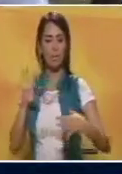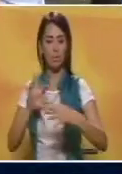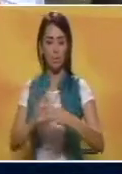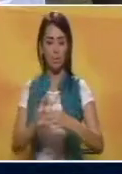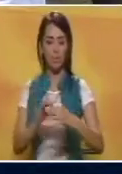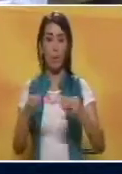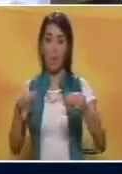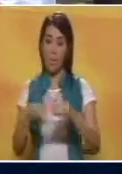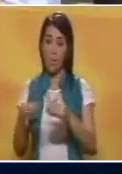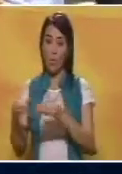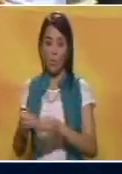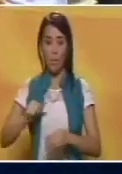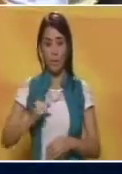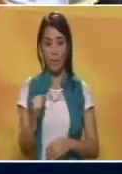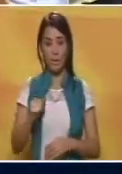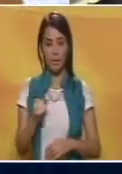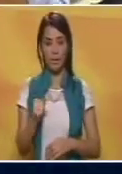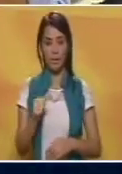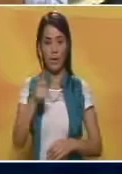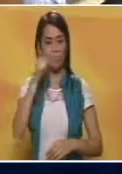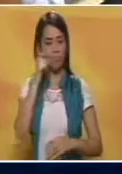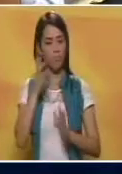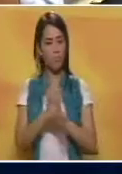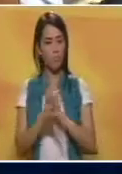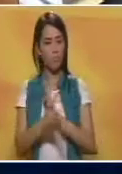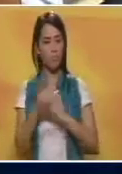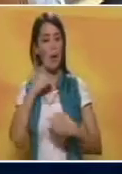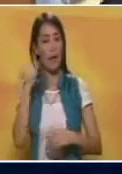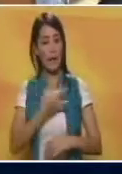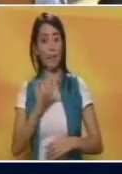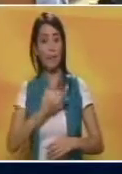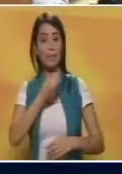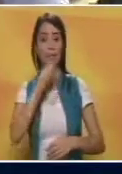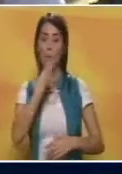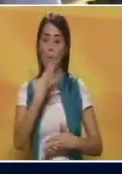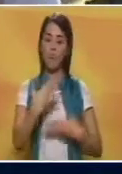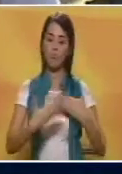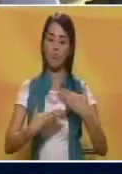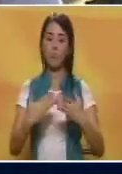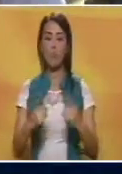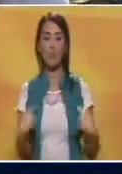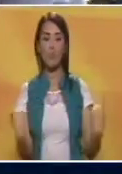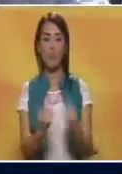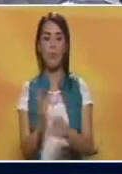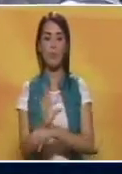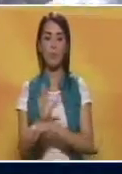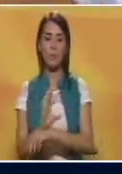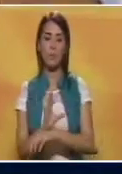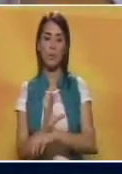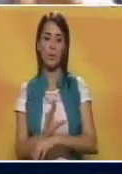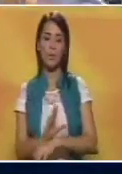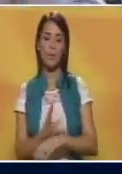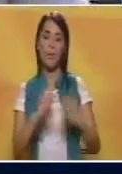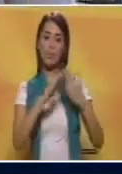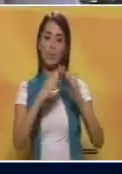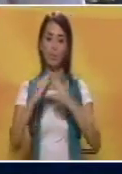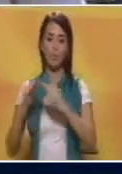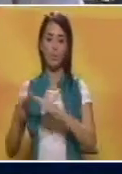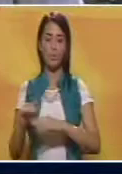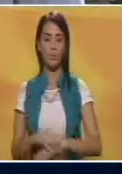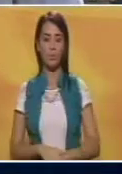cuadrantes de paz en una especie de fiscalización que garantice el funcionamiento de las zonas de seguridad en todas las comunidades